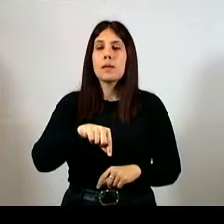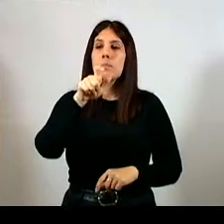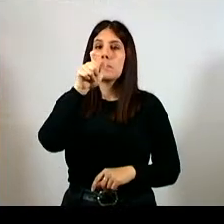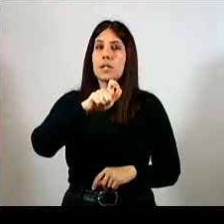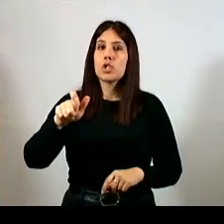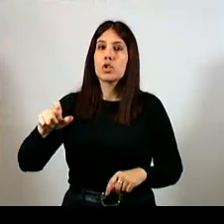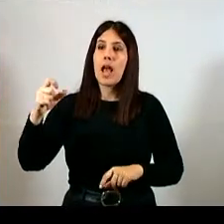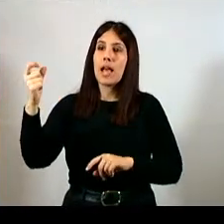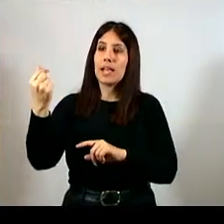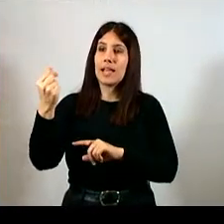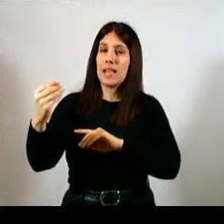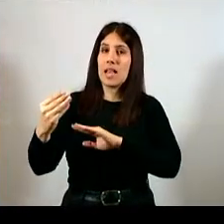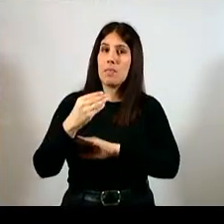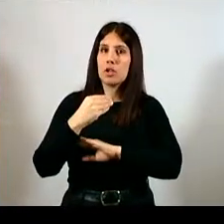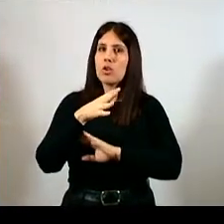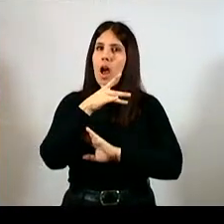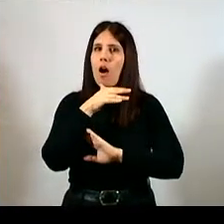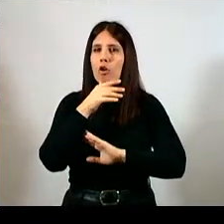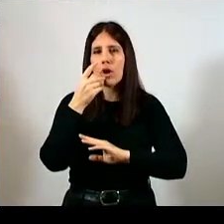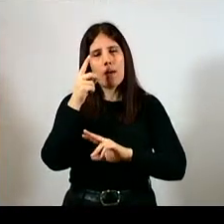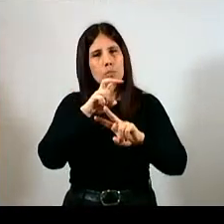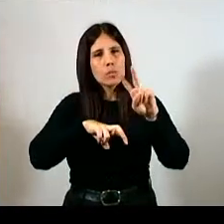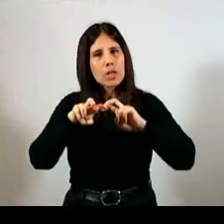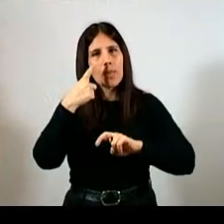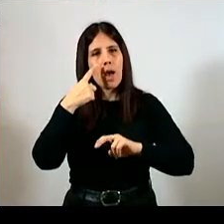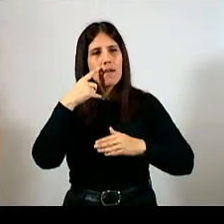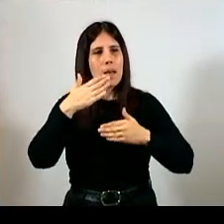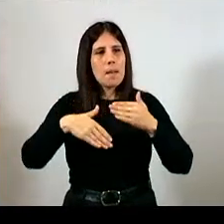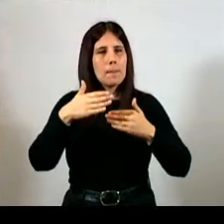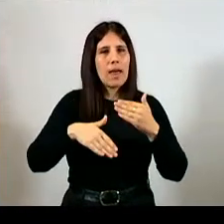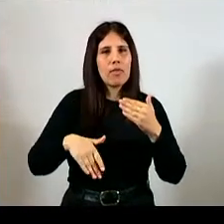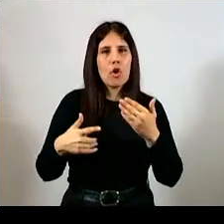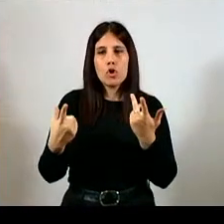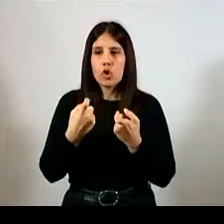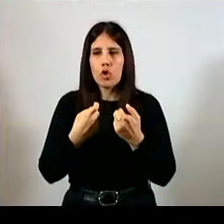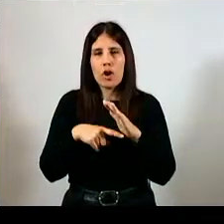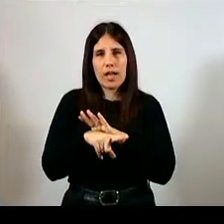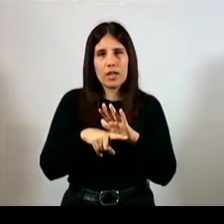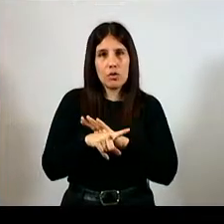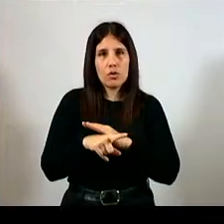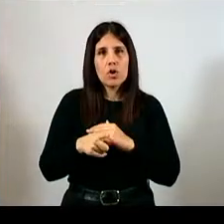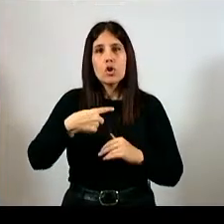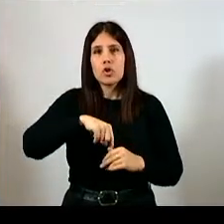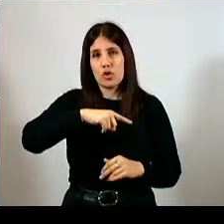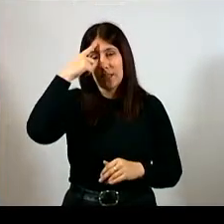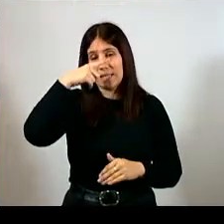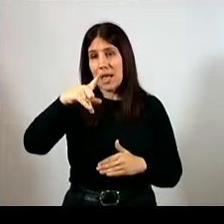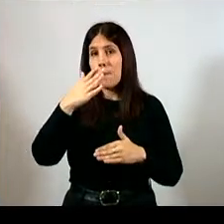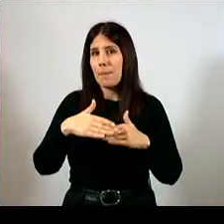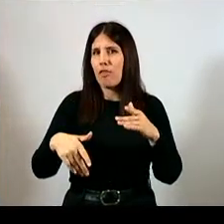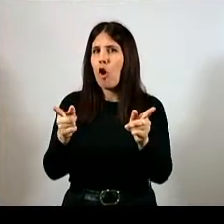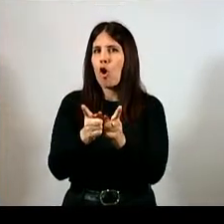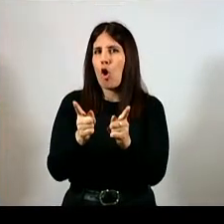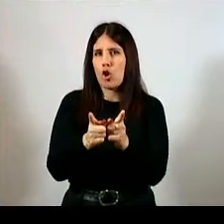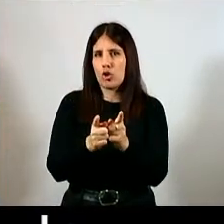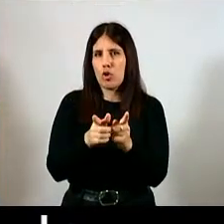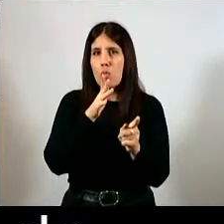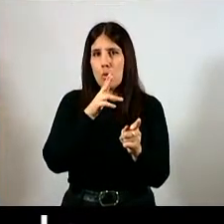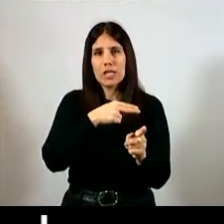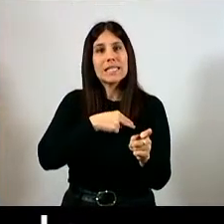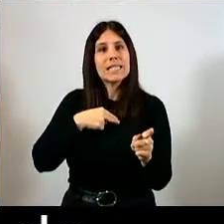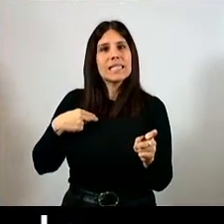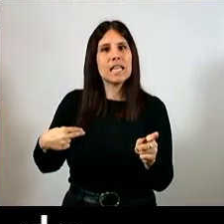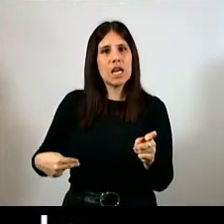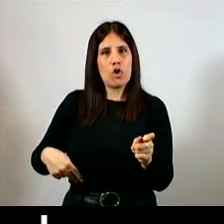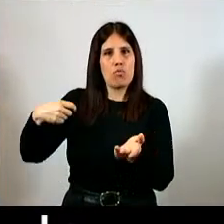están ahora trabajando en plazos, presentando lo que necesitamos para… Sabemos que ellos son de plazos cortos, que los inversores chinos son de plazos